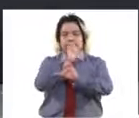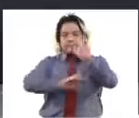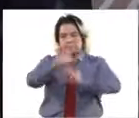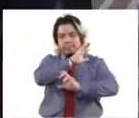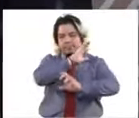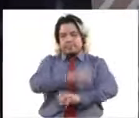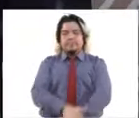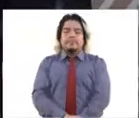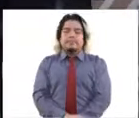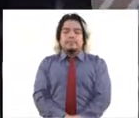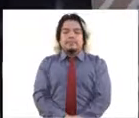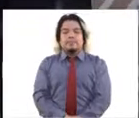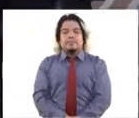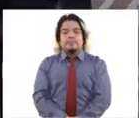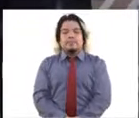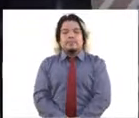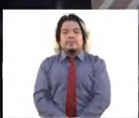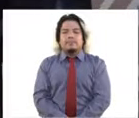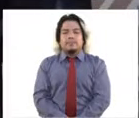Sheinbaum Pardo.